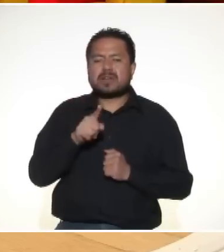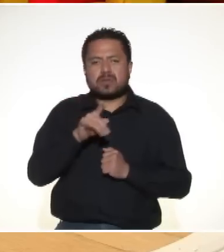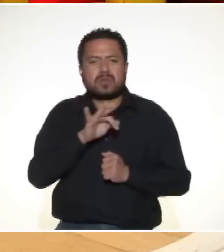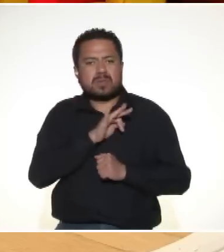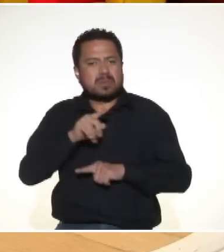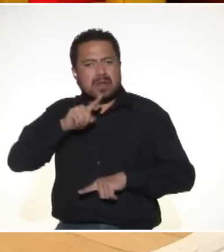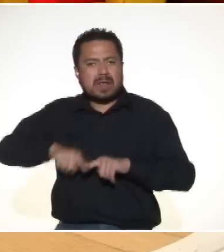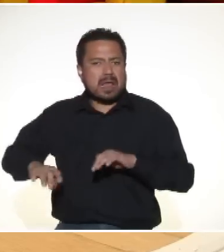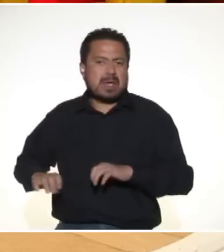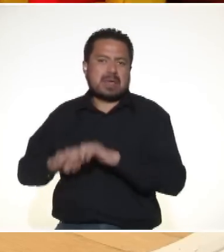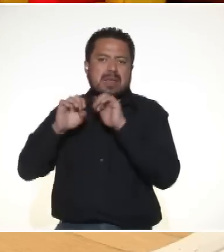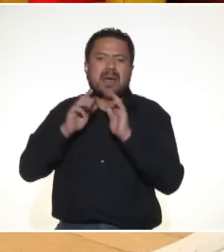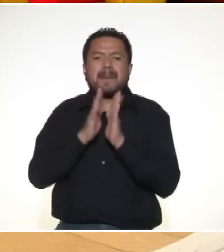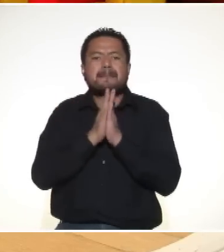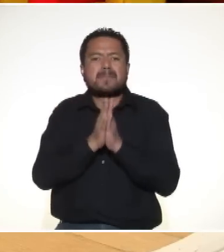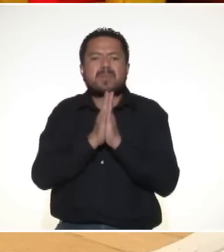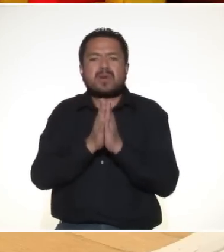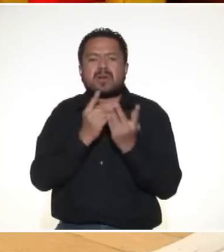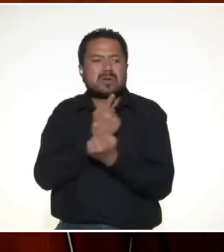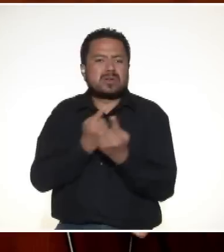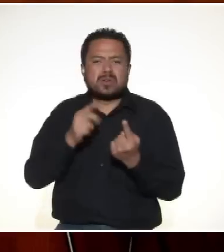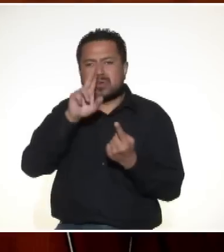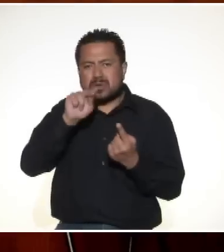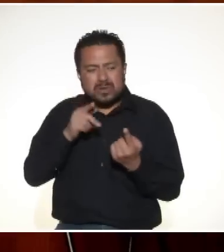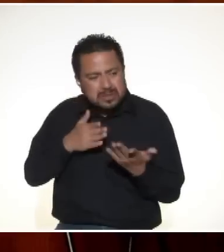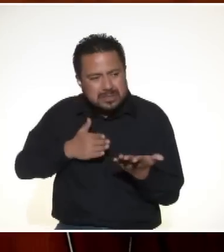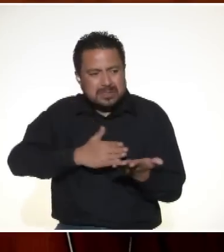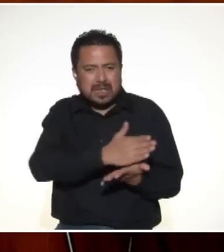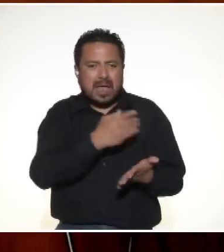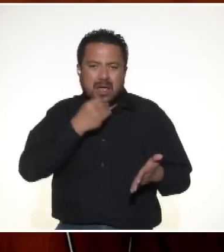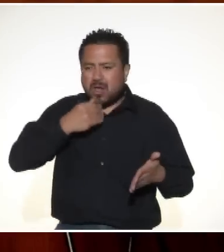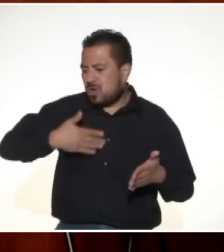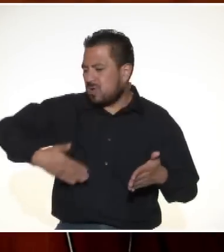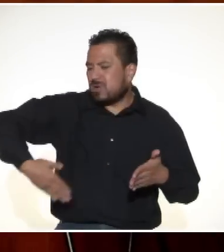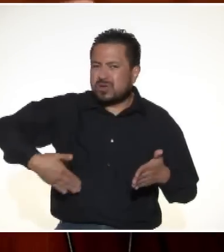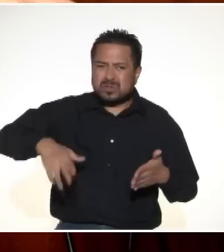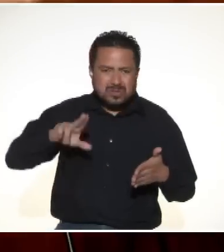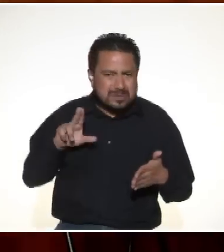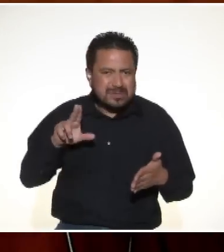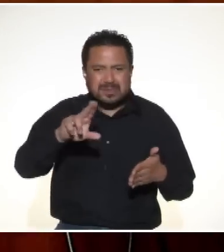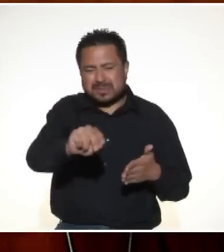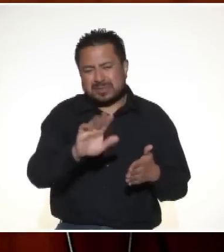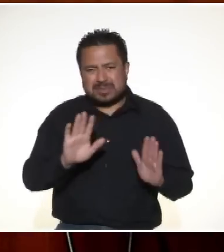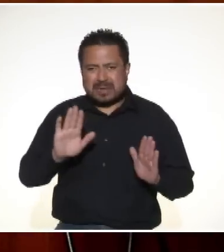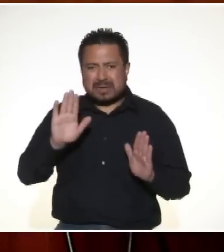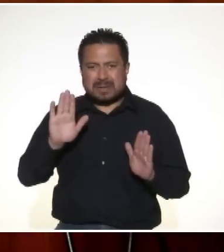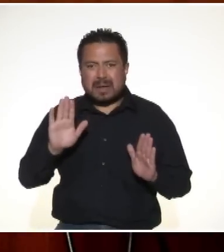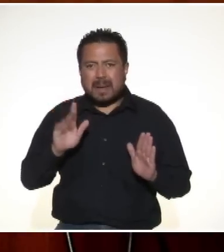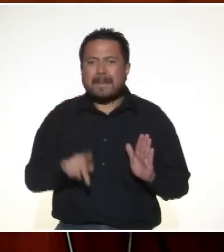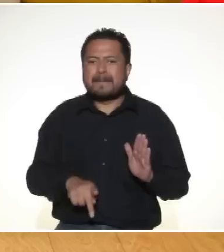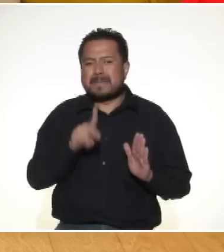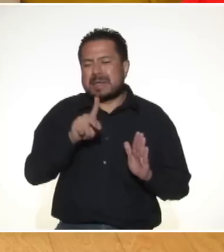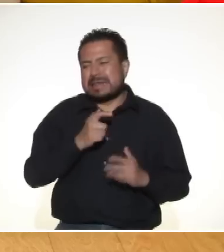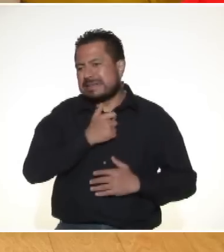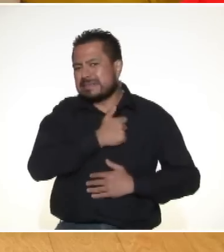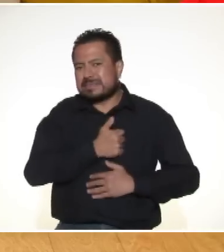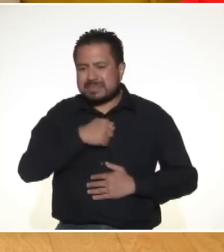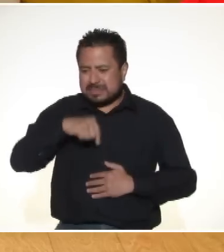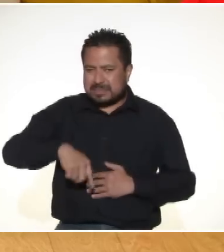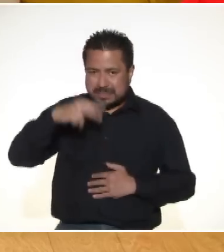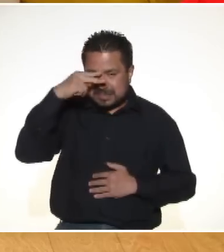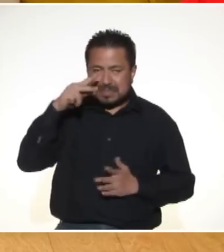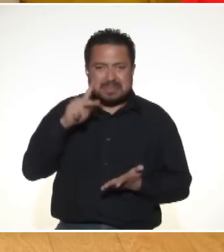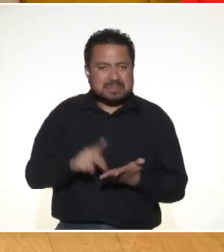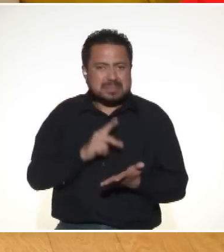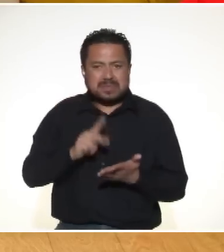pudiendo evitar una tragedia. Pero por favor, que los niños no estén cercanos a la estufa. Que los niños no entren a la cocina sería lo ideal, pero tristemente en este país además